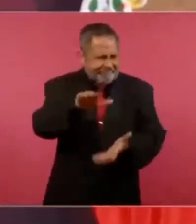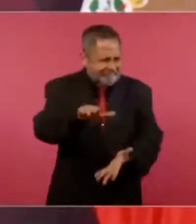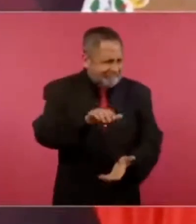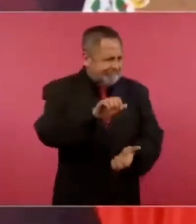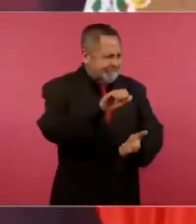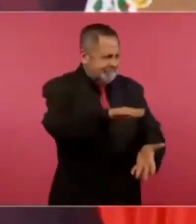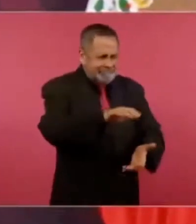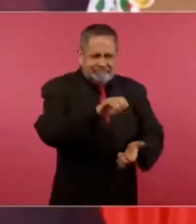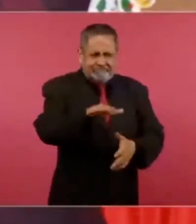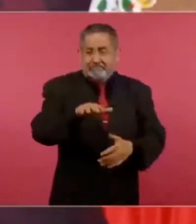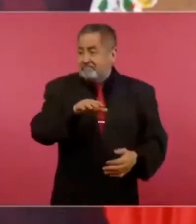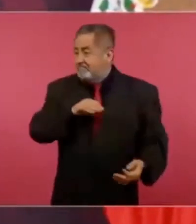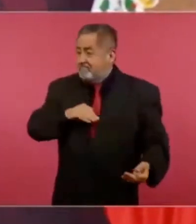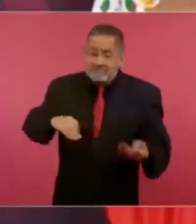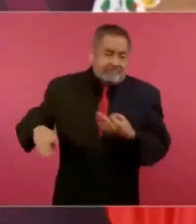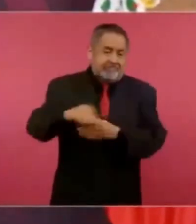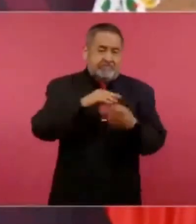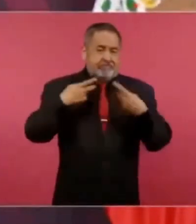gente.